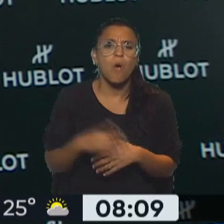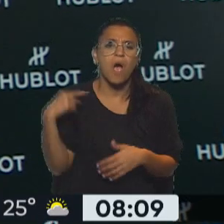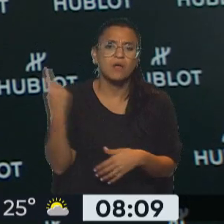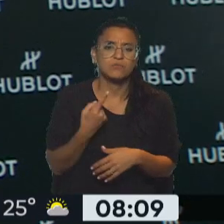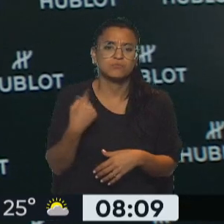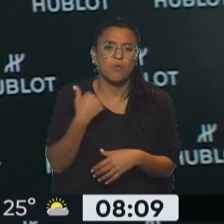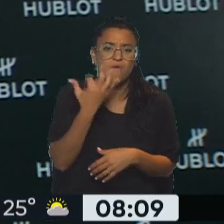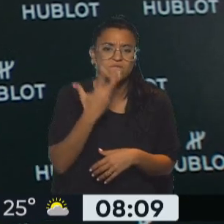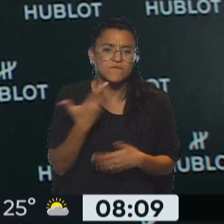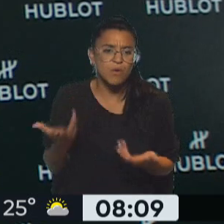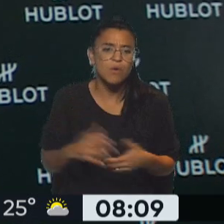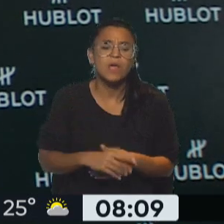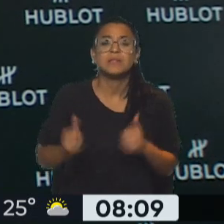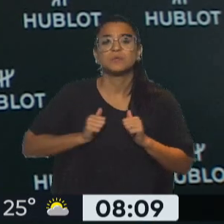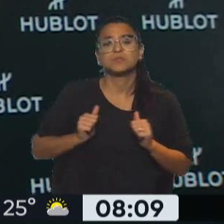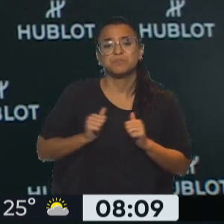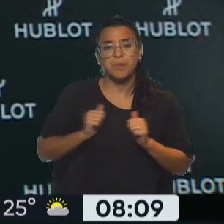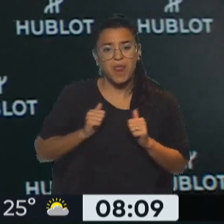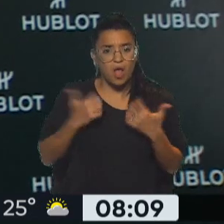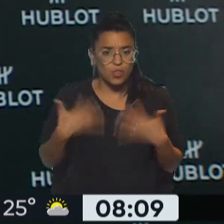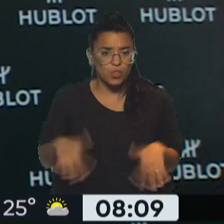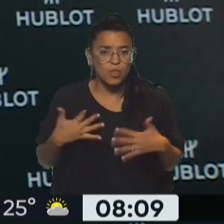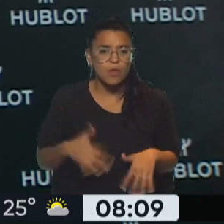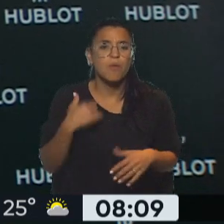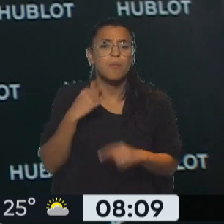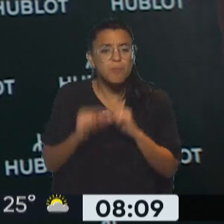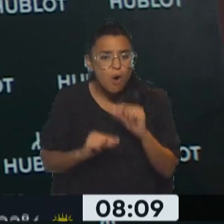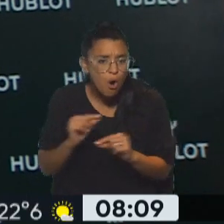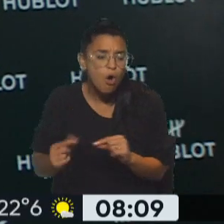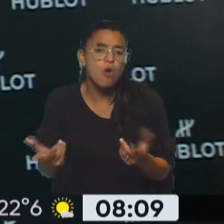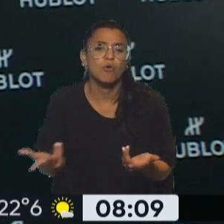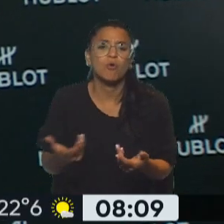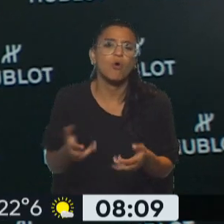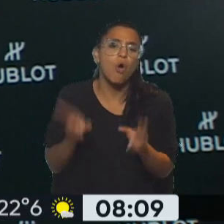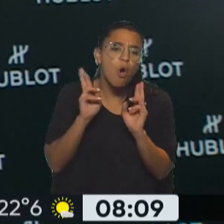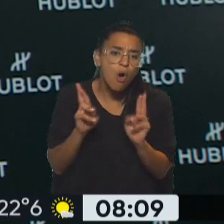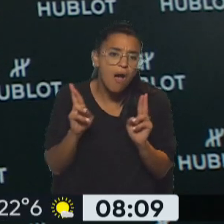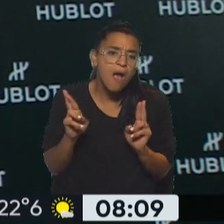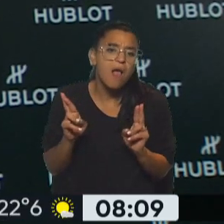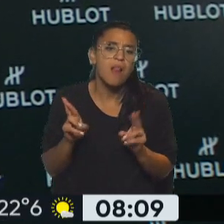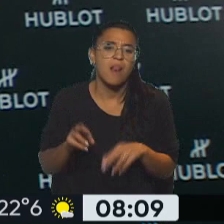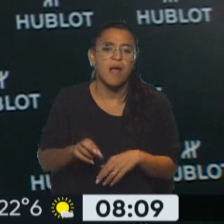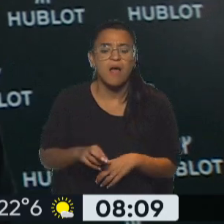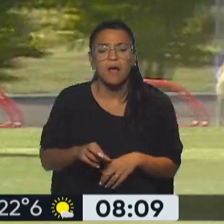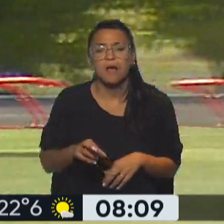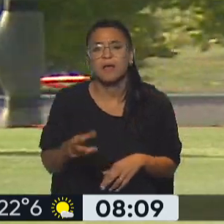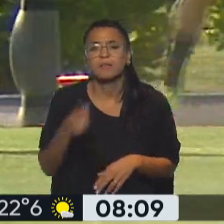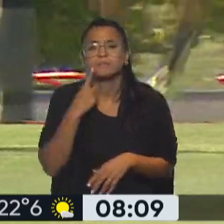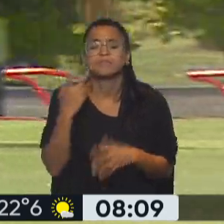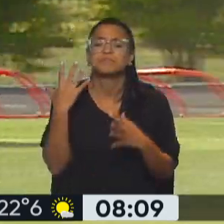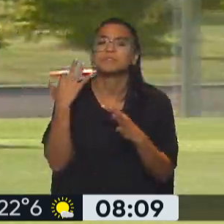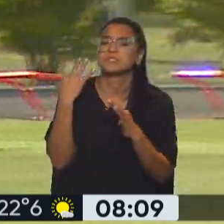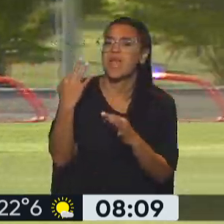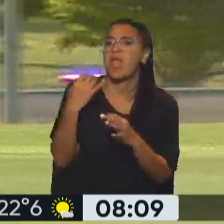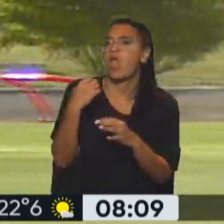gusta. Y bueno, la expectativa es grande, de que pueda ir de a poco y ojalá pueda llegar a otra final del mundo. Los